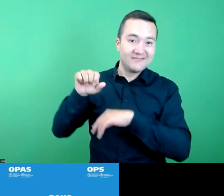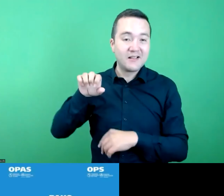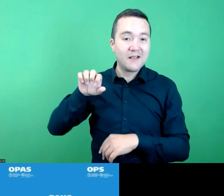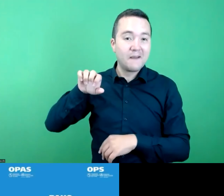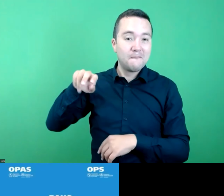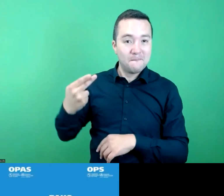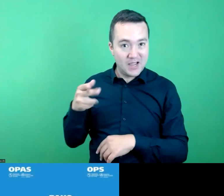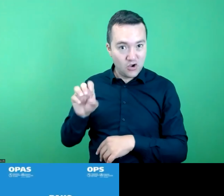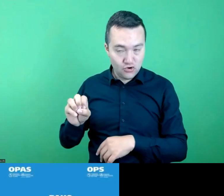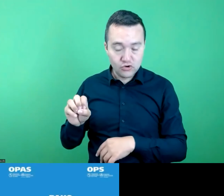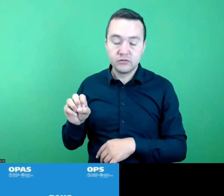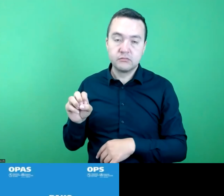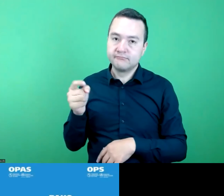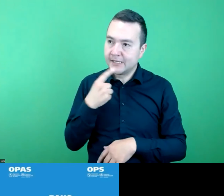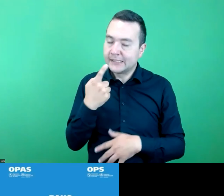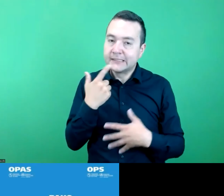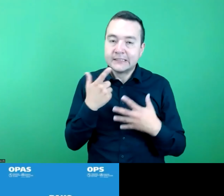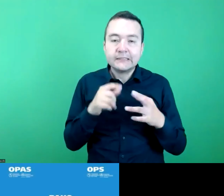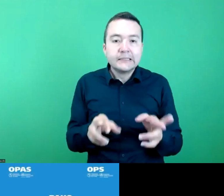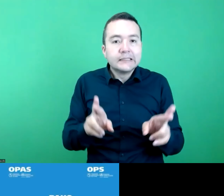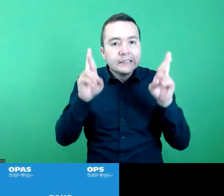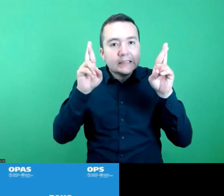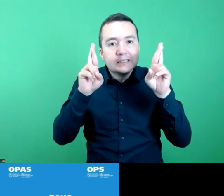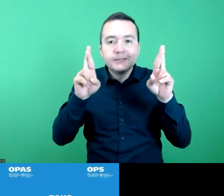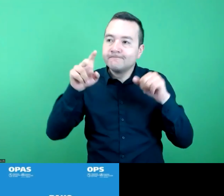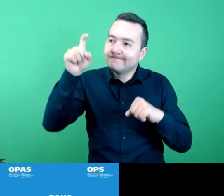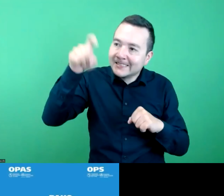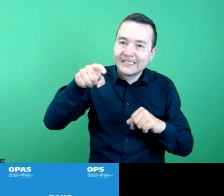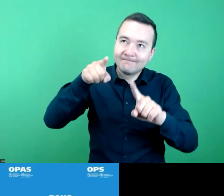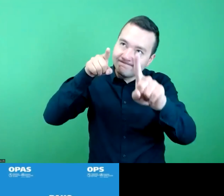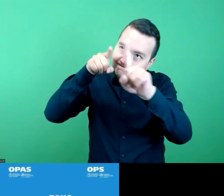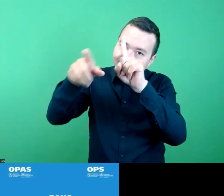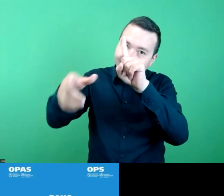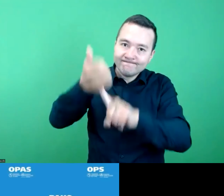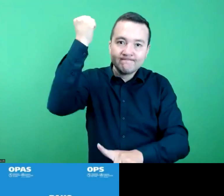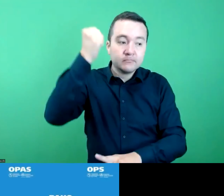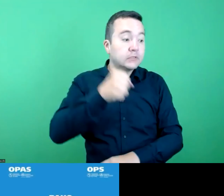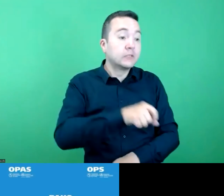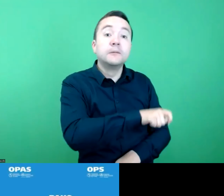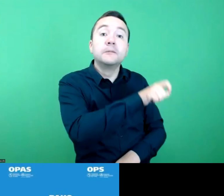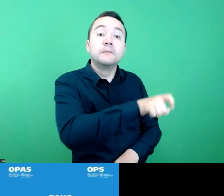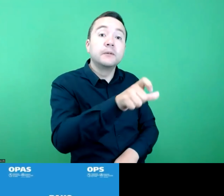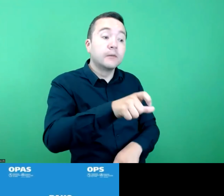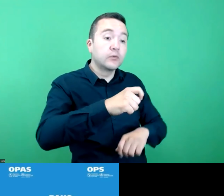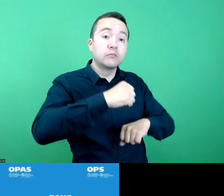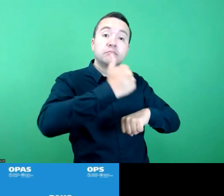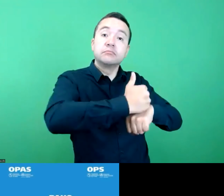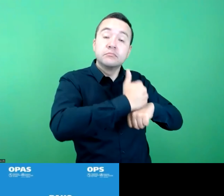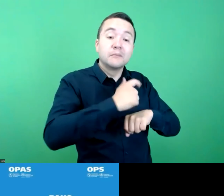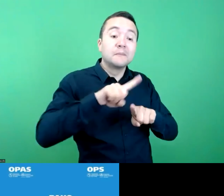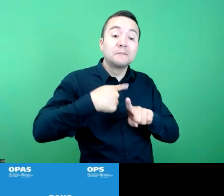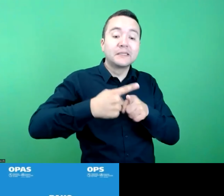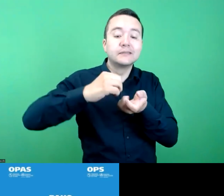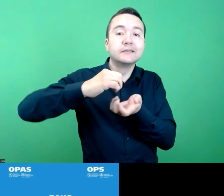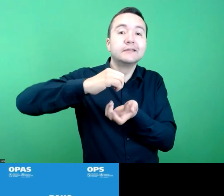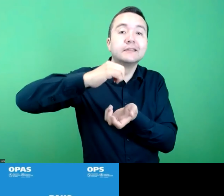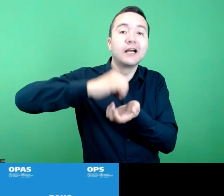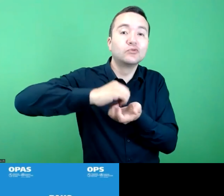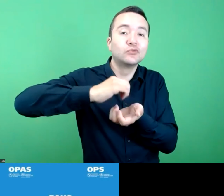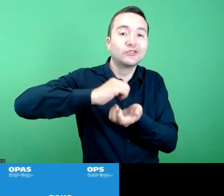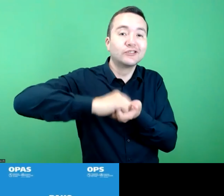de lograr una participación activa de los pacientes, y las asociaciones de los pacientes como actores claves